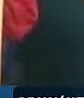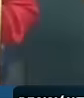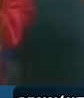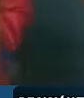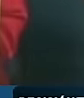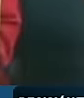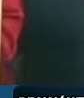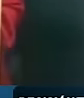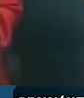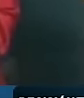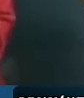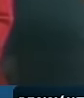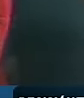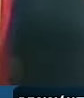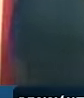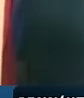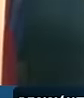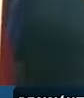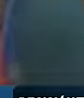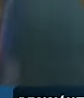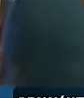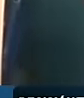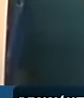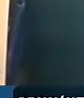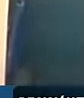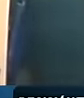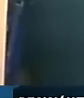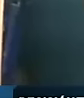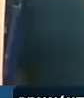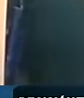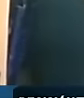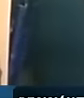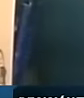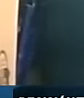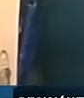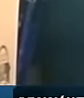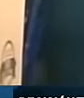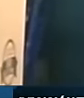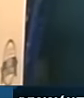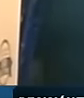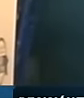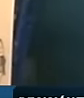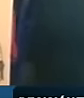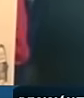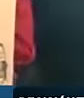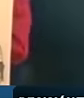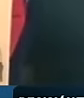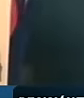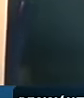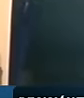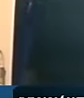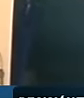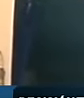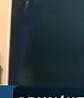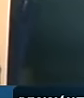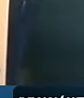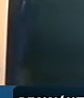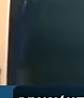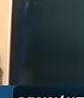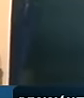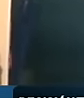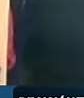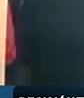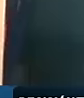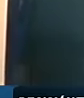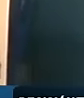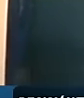del Colegio Nacional Juan montalbo ha mostrado una pluma asegurando que cada uno debe traer su bolígrafo a fin de ejercer su derecho al voto ahí